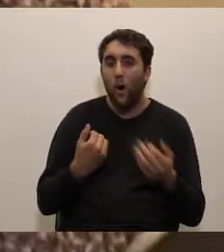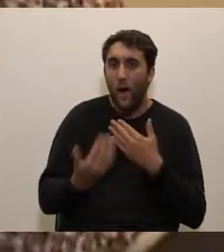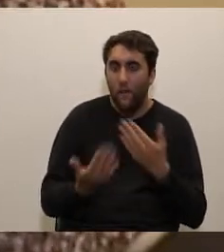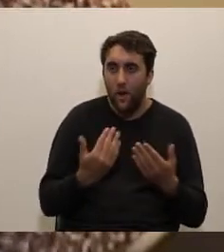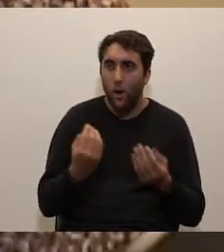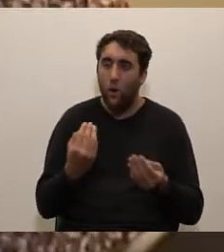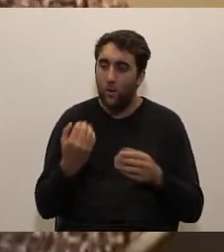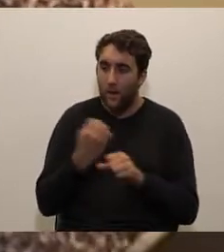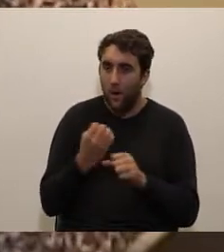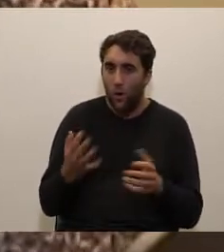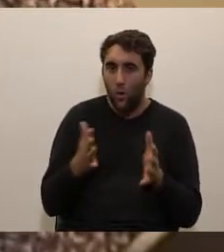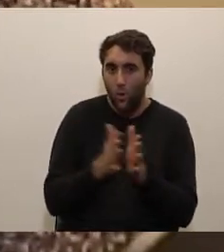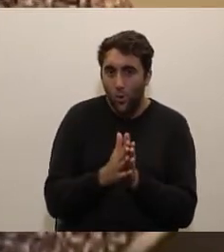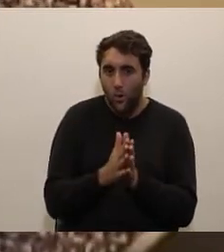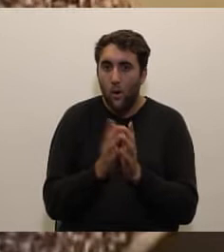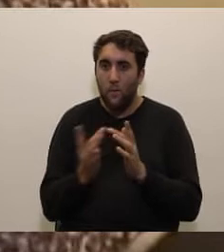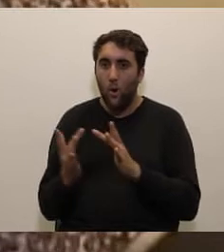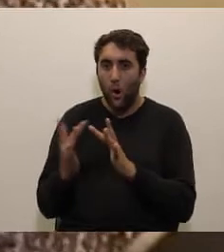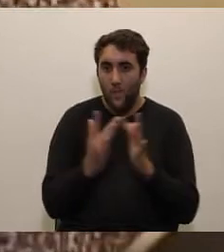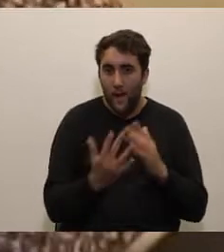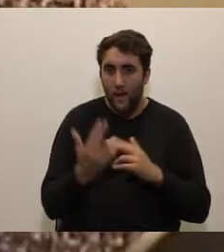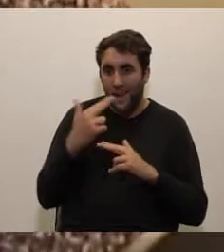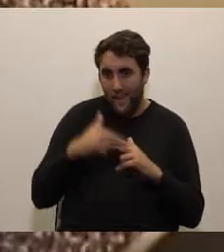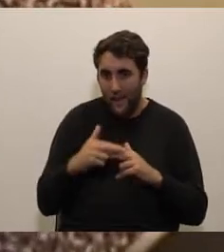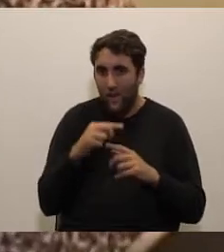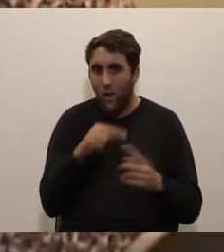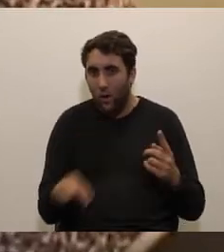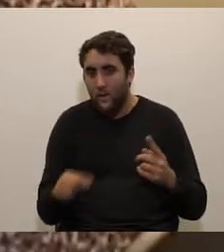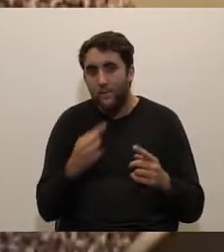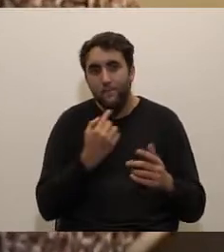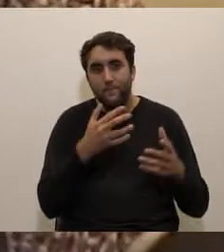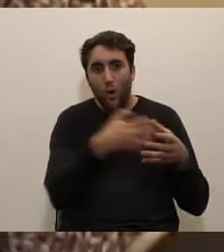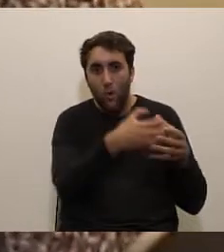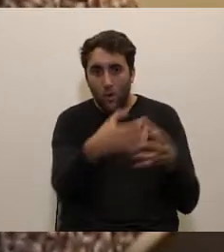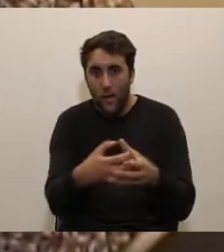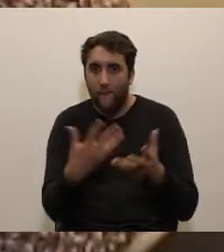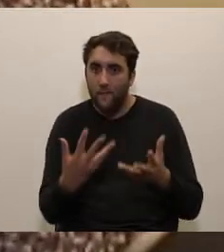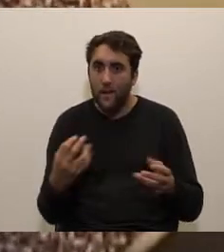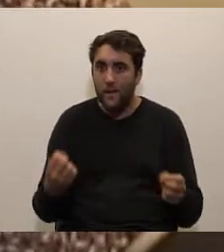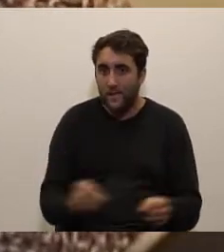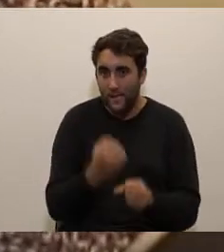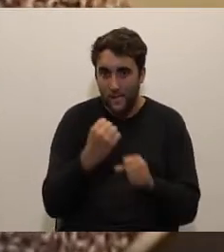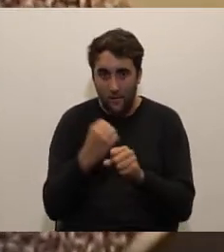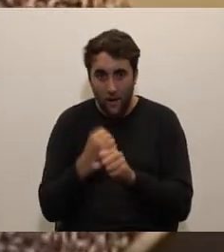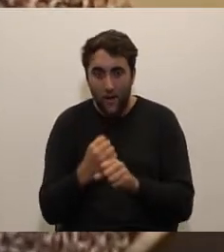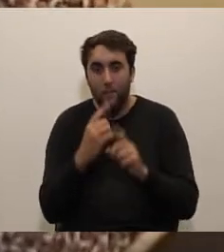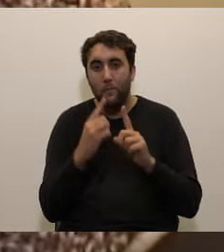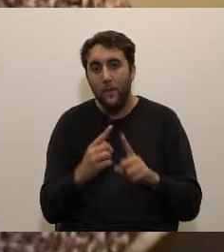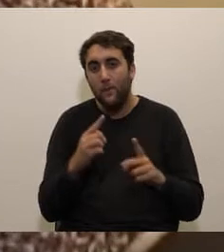colaborativo también, de conexión con las comunidades con las que queremos trabajar, y que eso